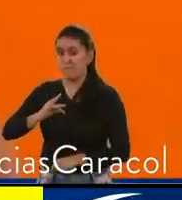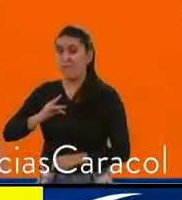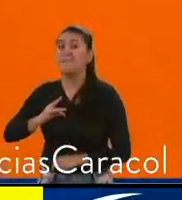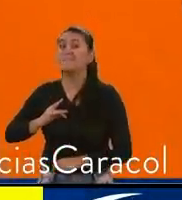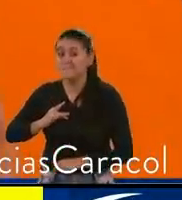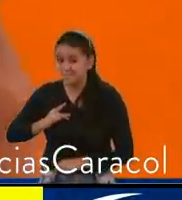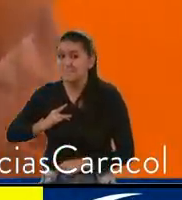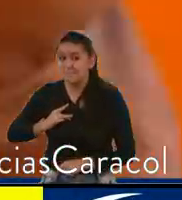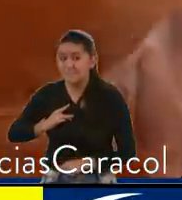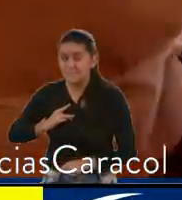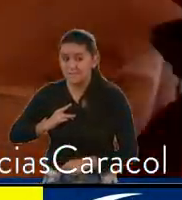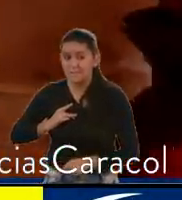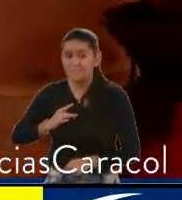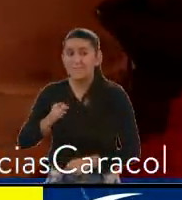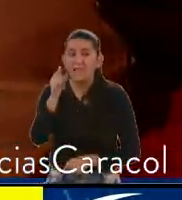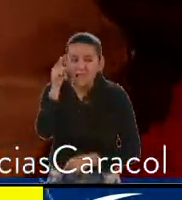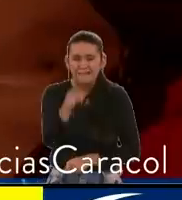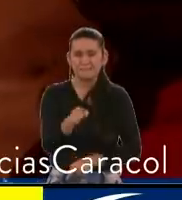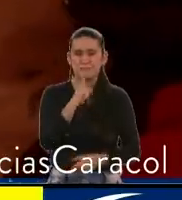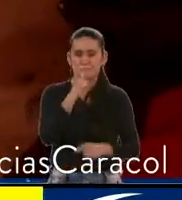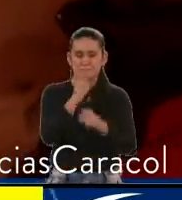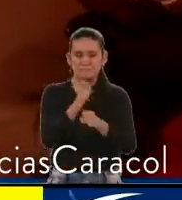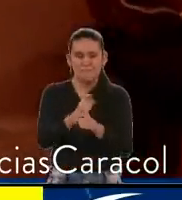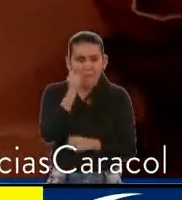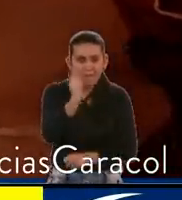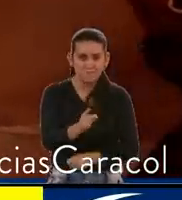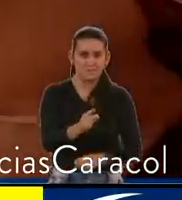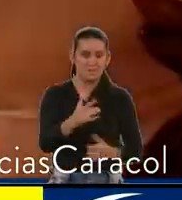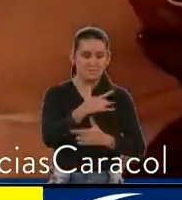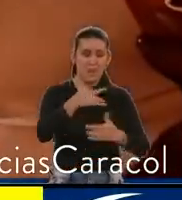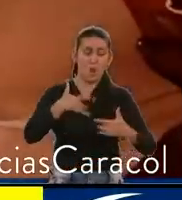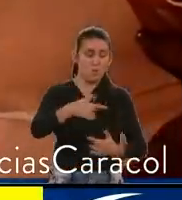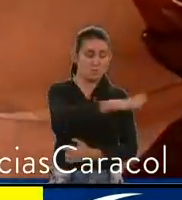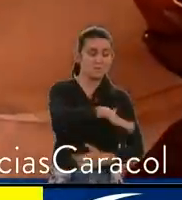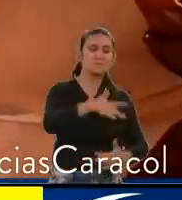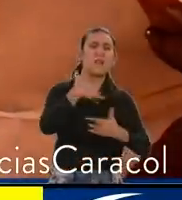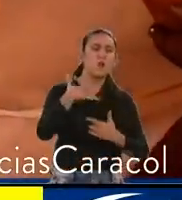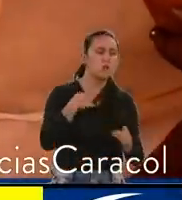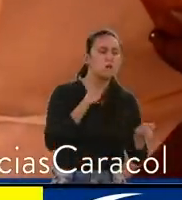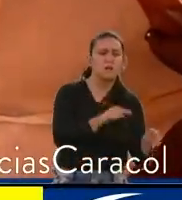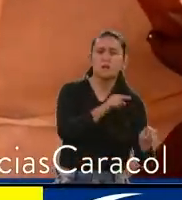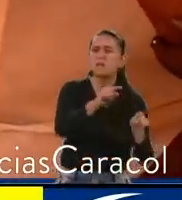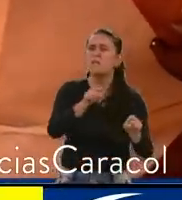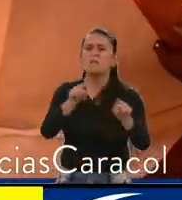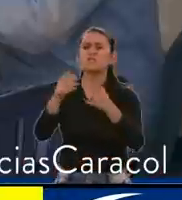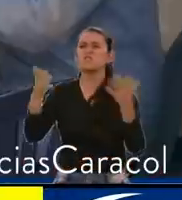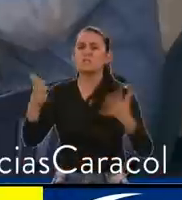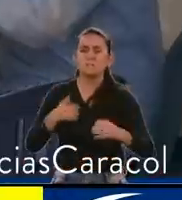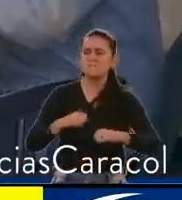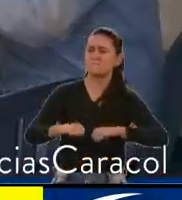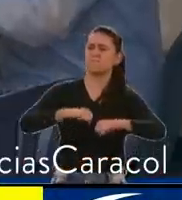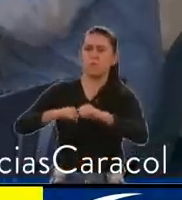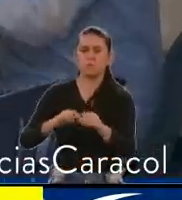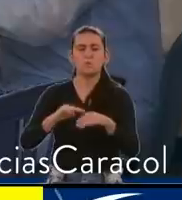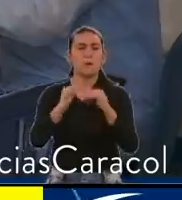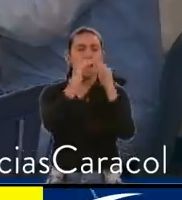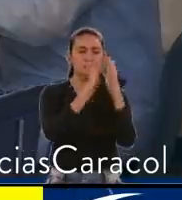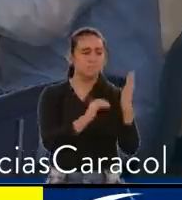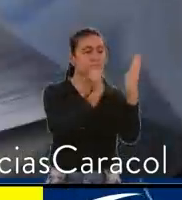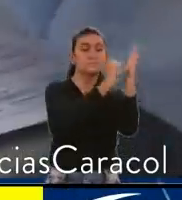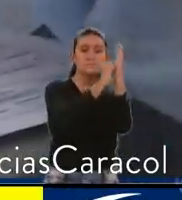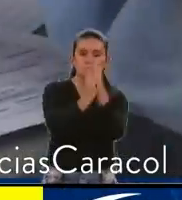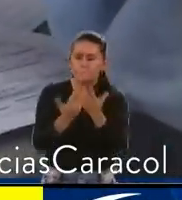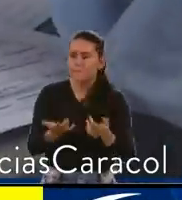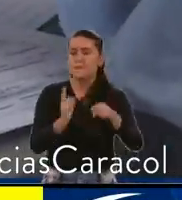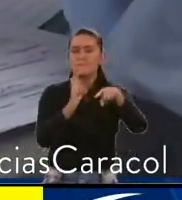sintomáticos son la punta del iceberg. El sistema de salud tiene que salir a buscar de forma activa, de puerta en puerta, en la